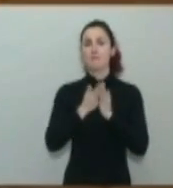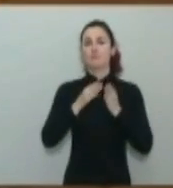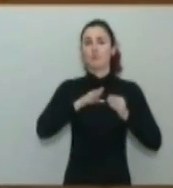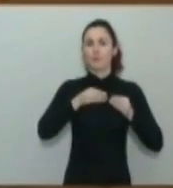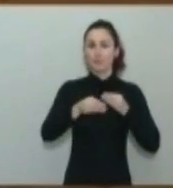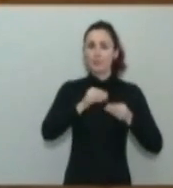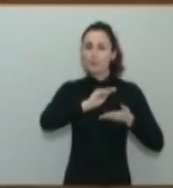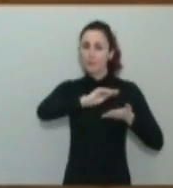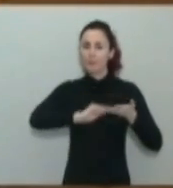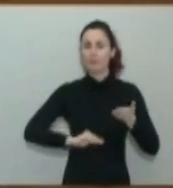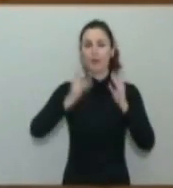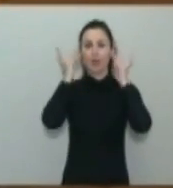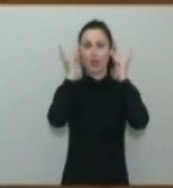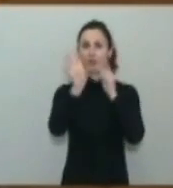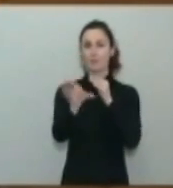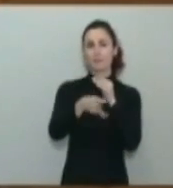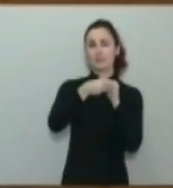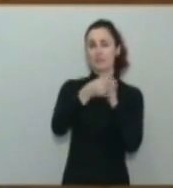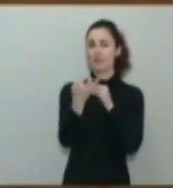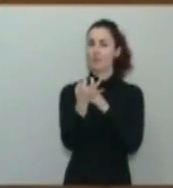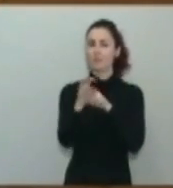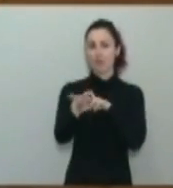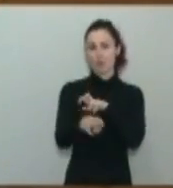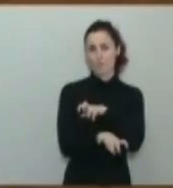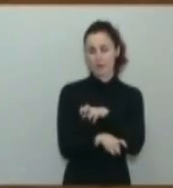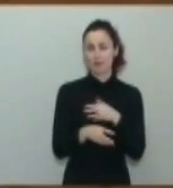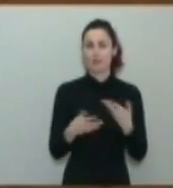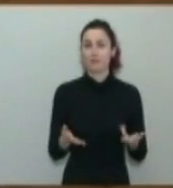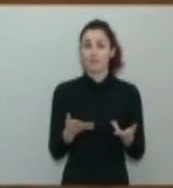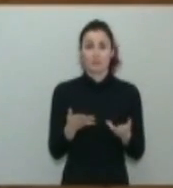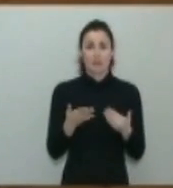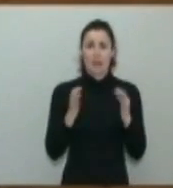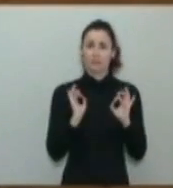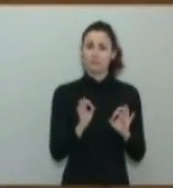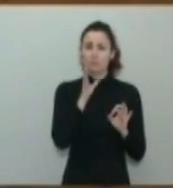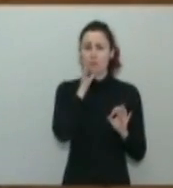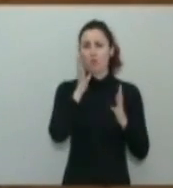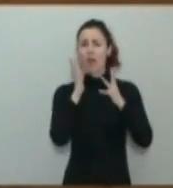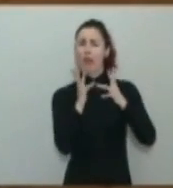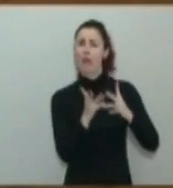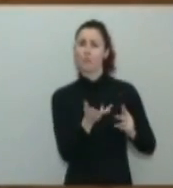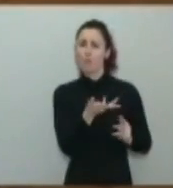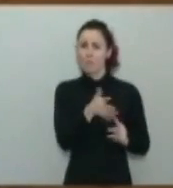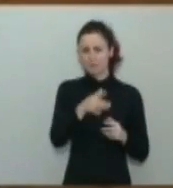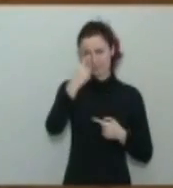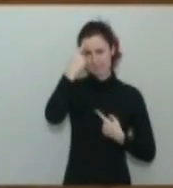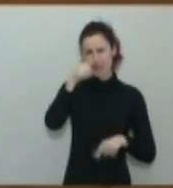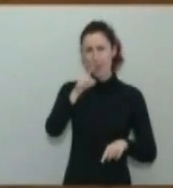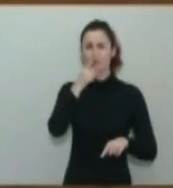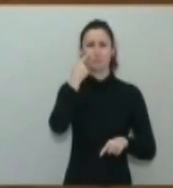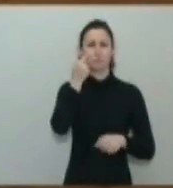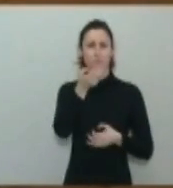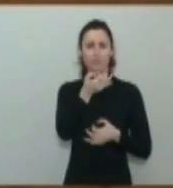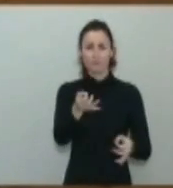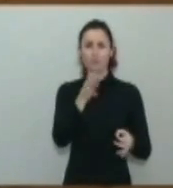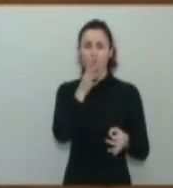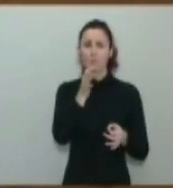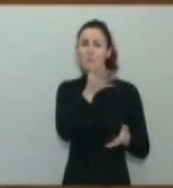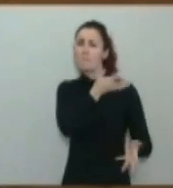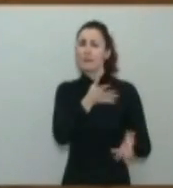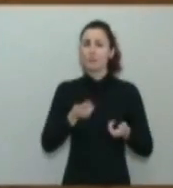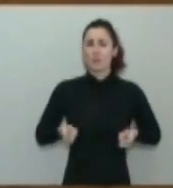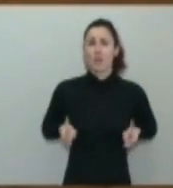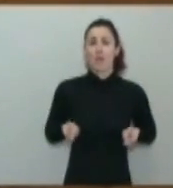otros materiales didácticos complementarios. Y no es para menos, hay estimaciones, y ustedes seguramente que las conocen, de a cuánto asciende